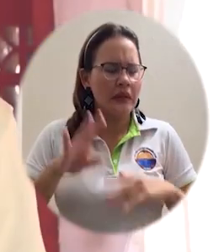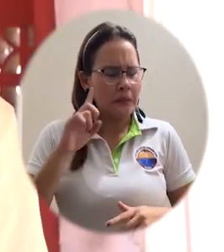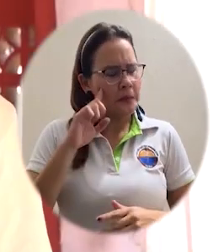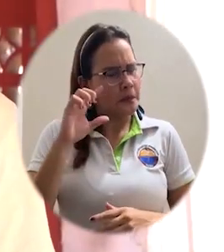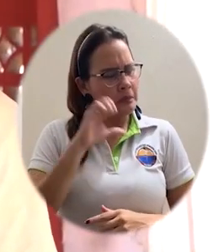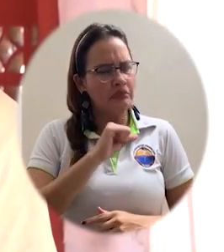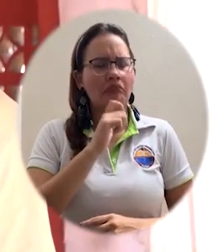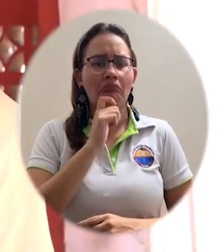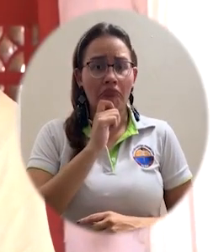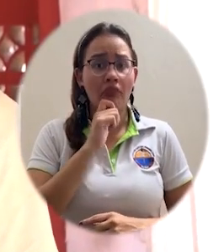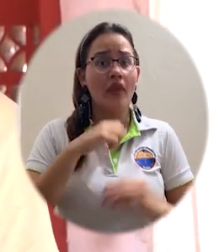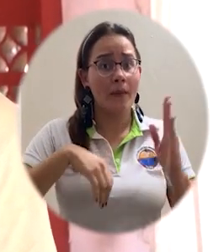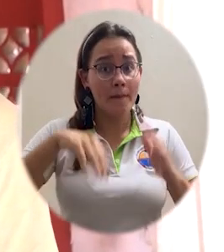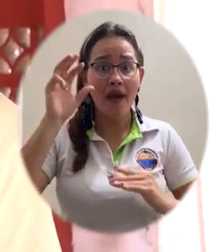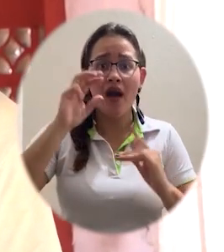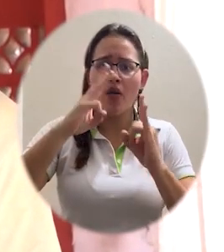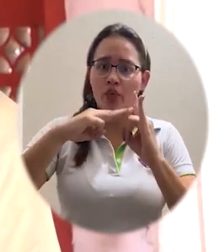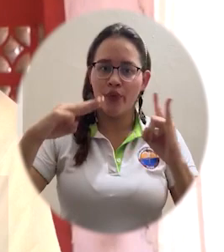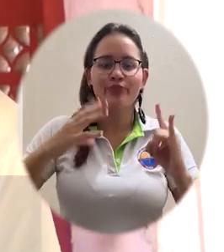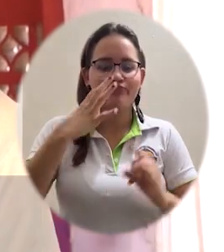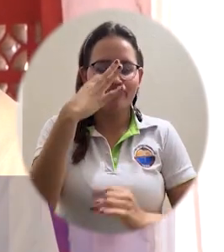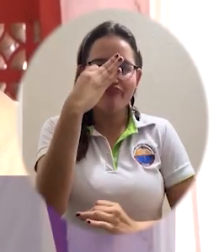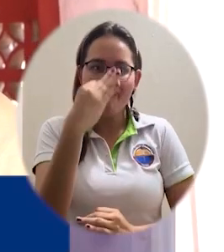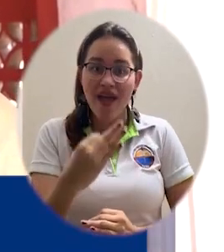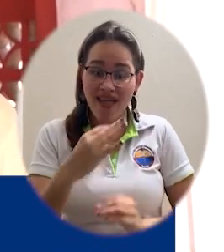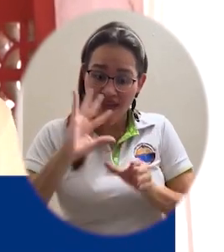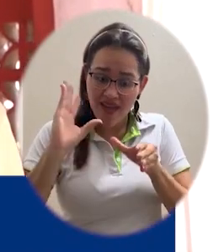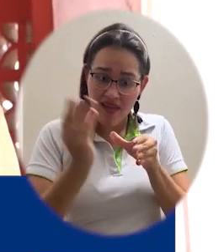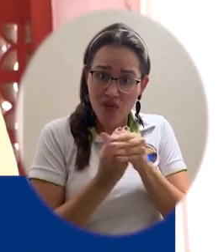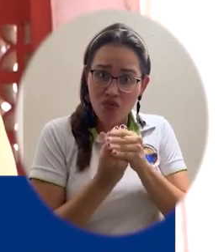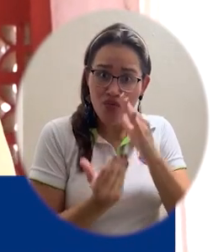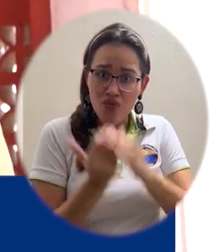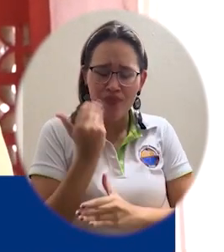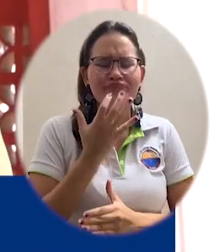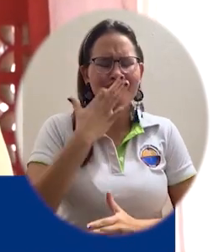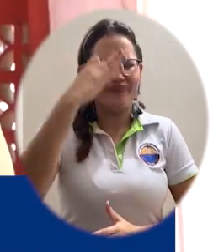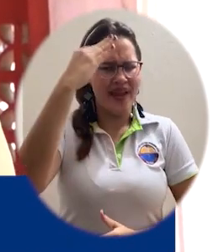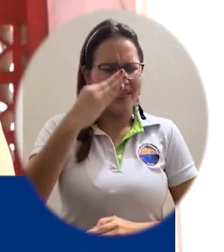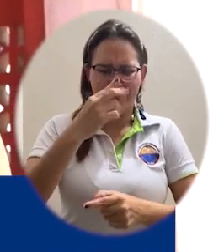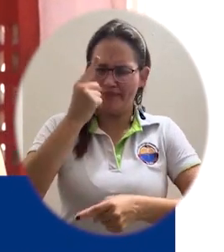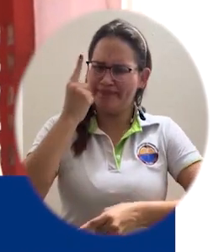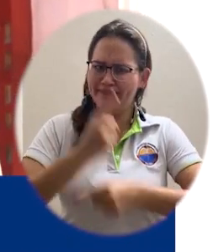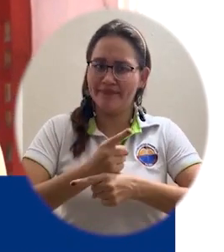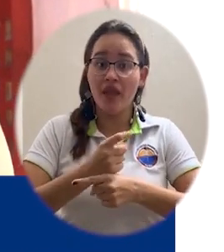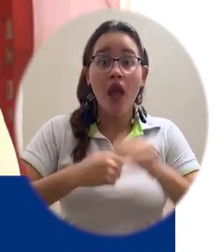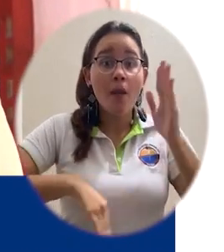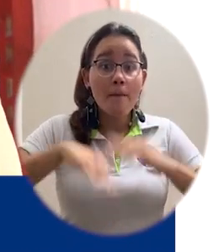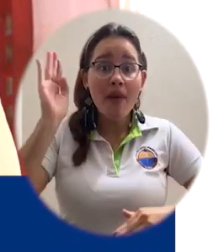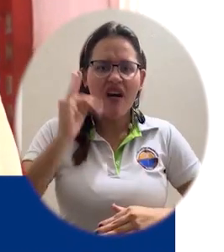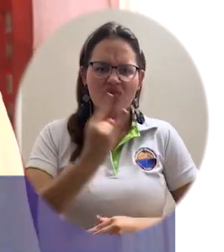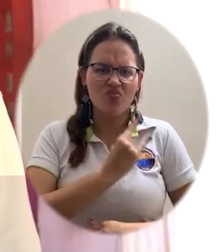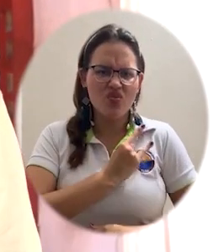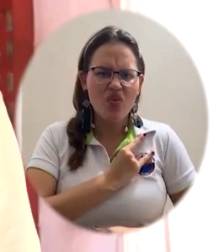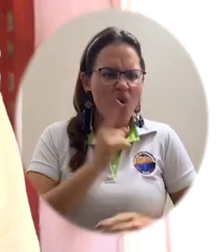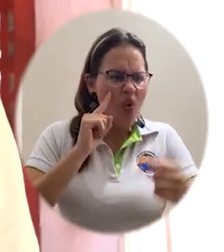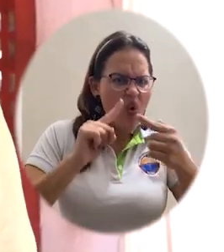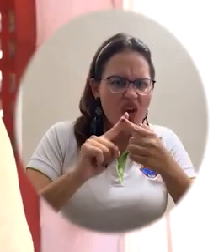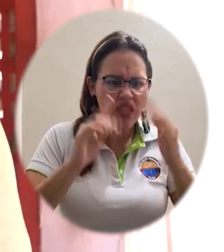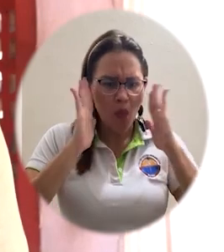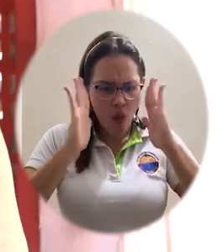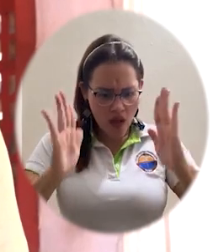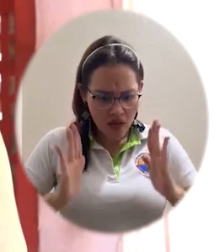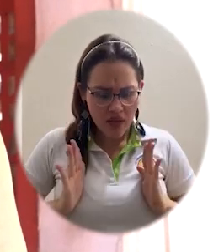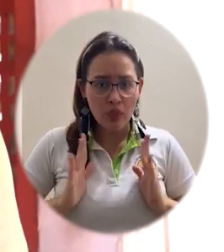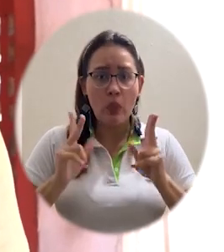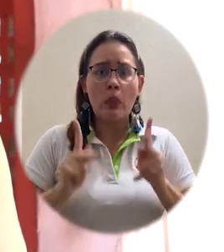He venido viendo de que realmente la universidad sí es incluyente e innovadora, porque con este tipo de gestos realmente la universidad se está interesando